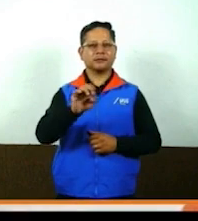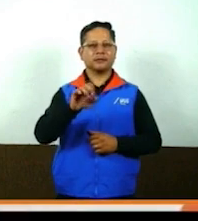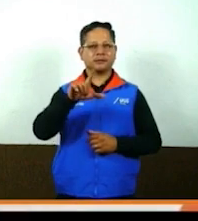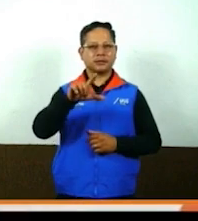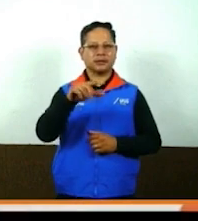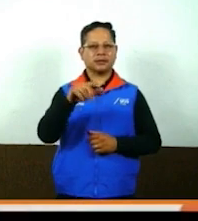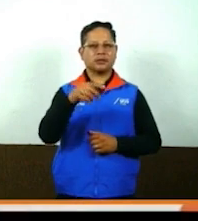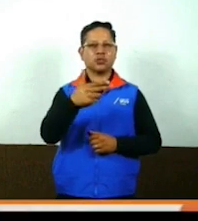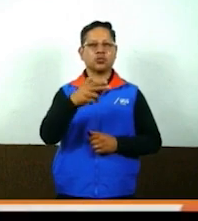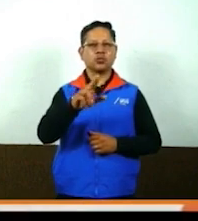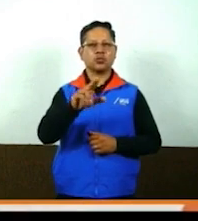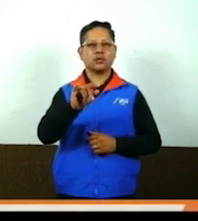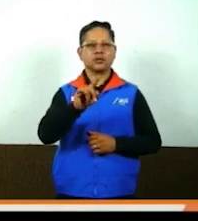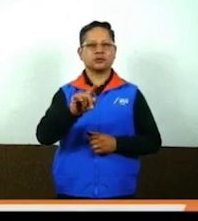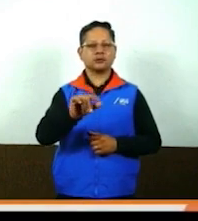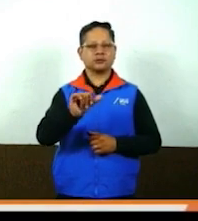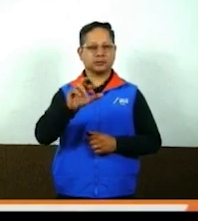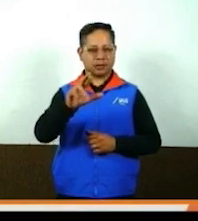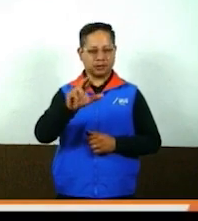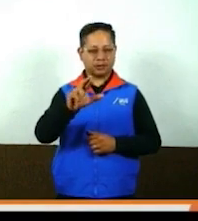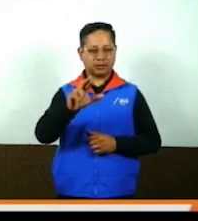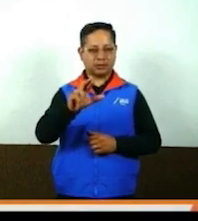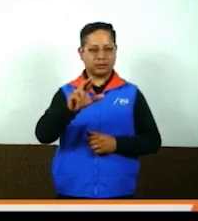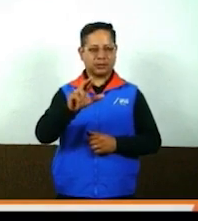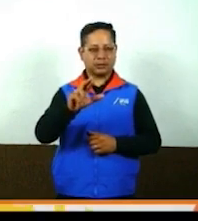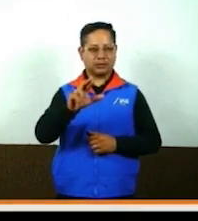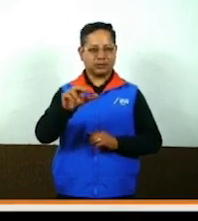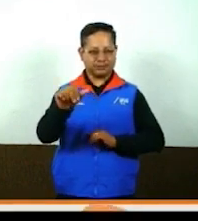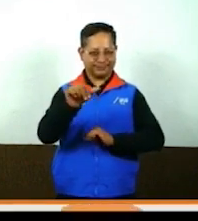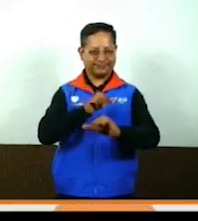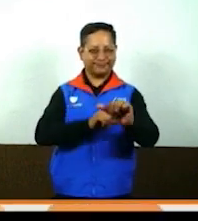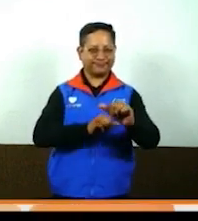Etzel Chamán Huizar Sánchez.